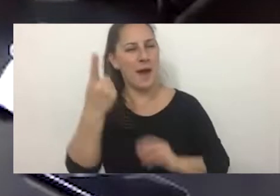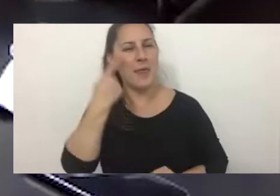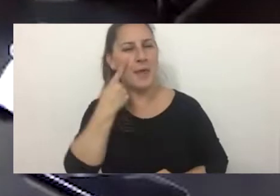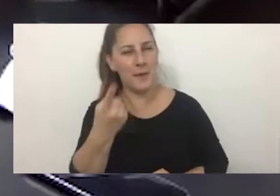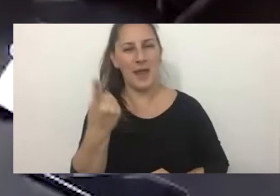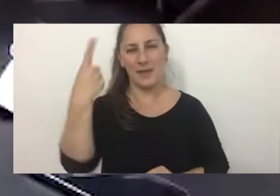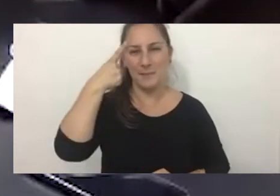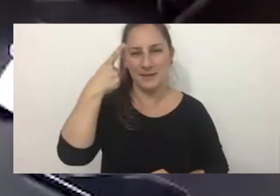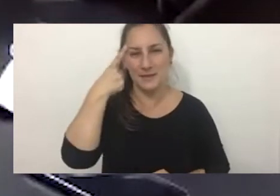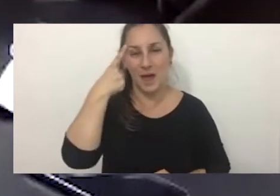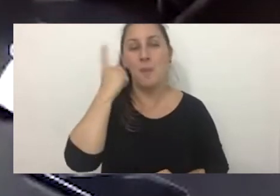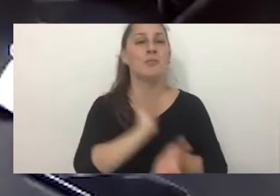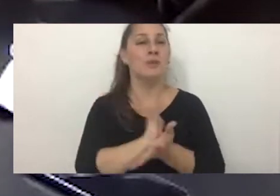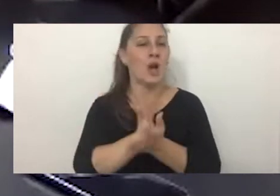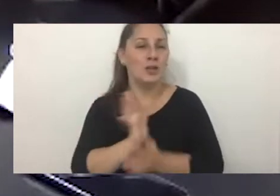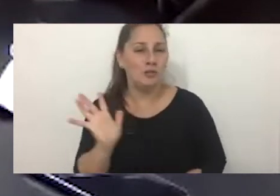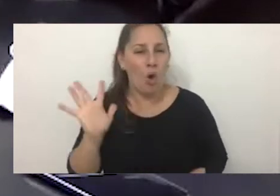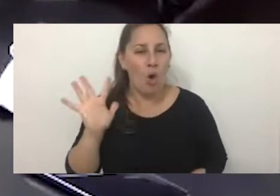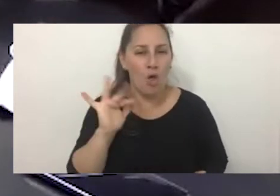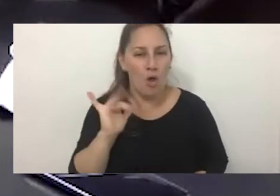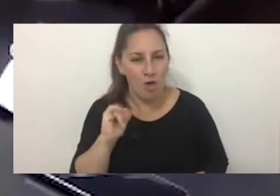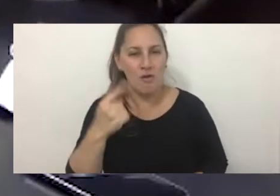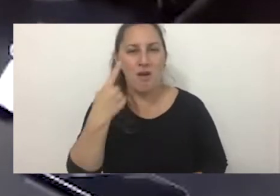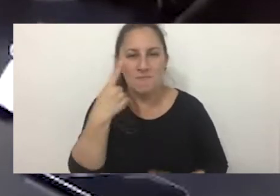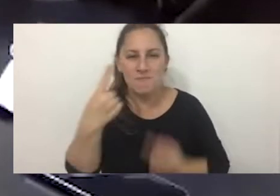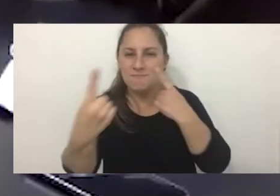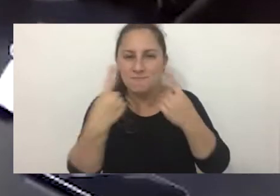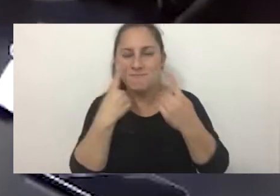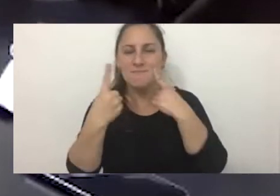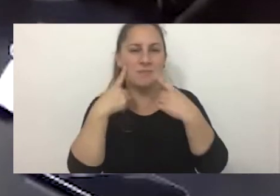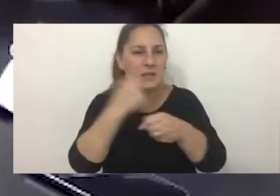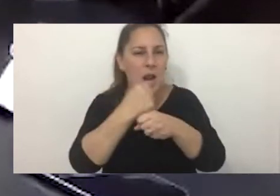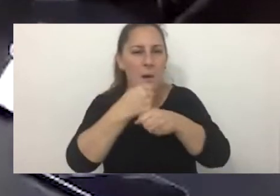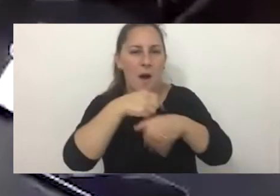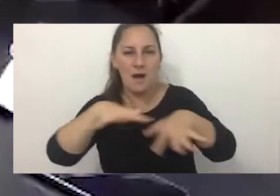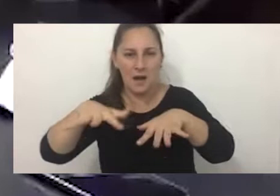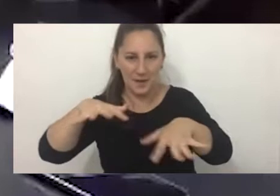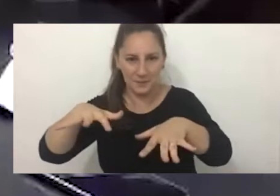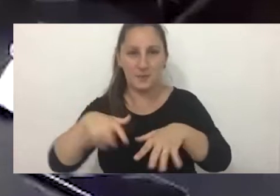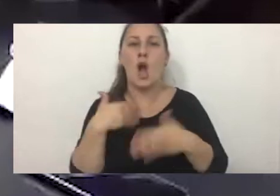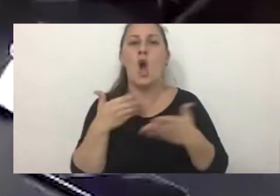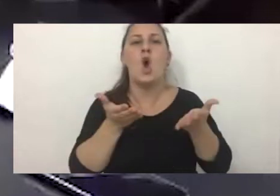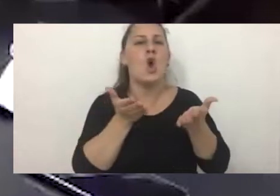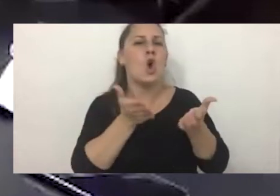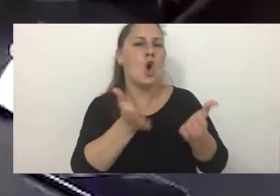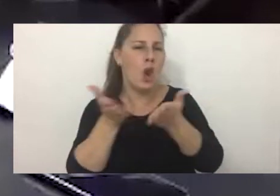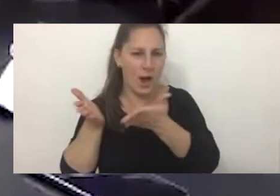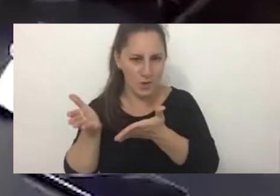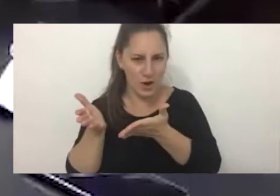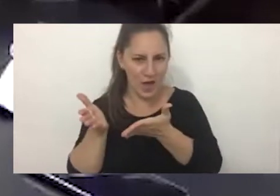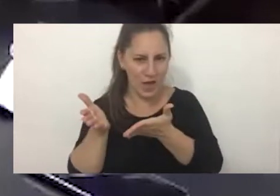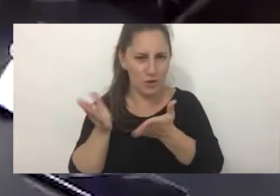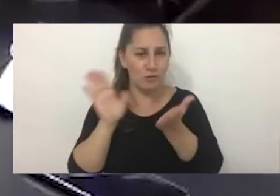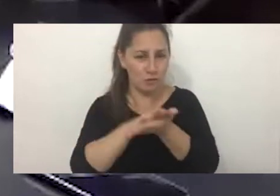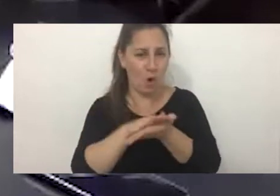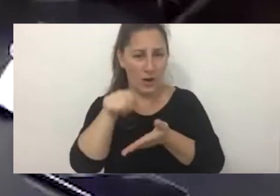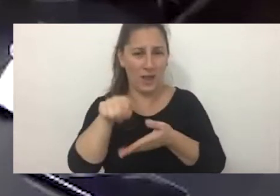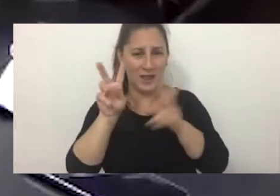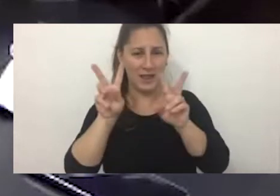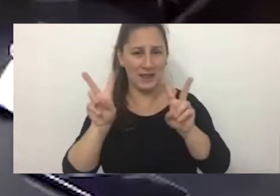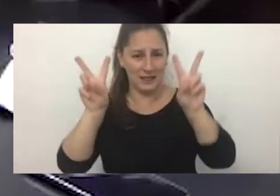Sanatorio de Avellaneda. Además, asiste a partos planificados